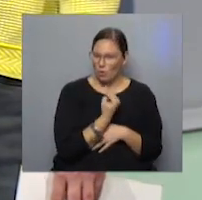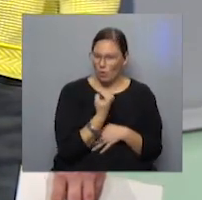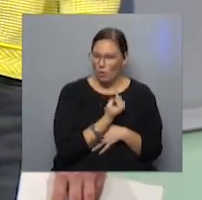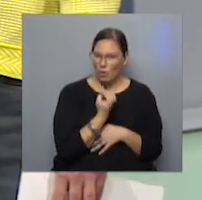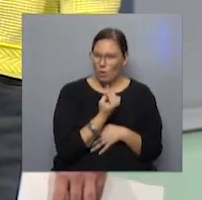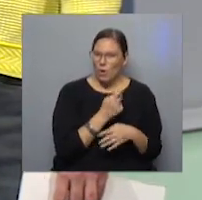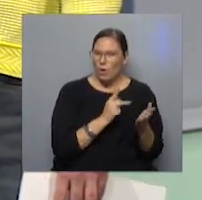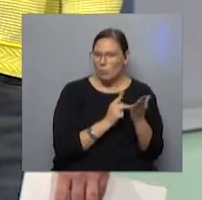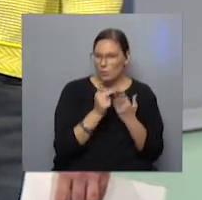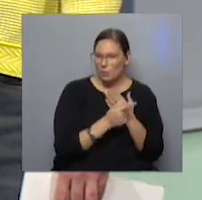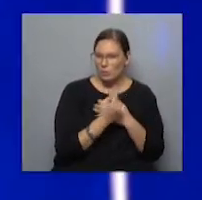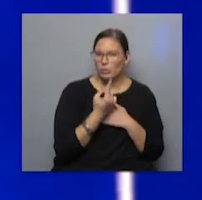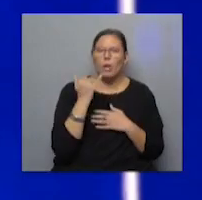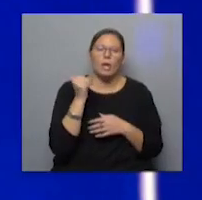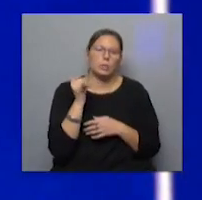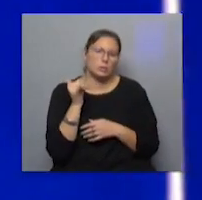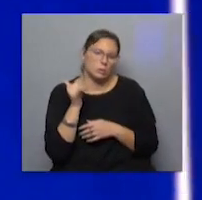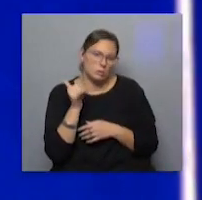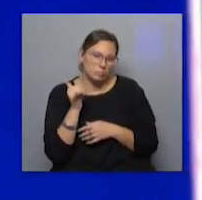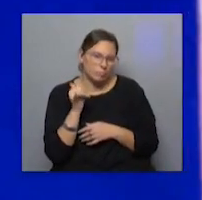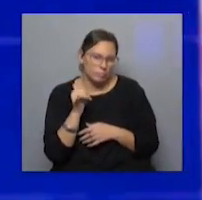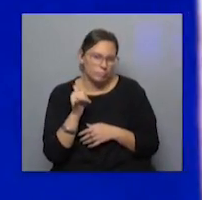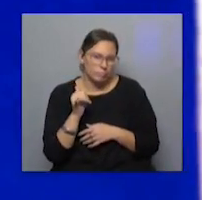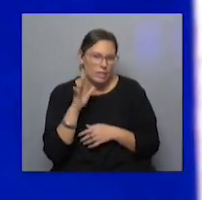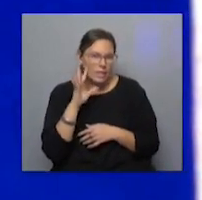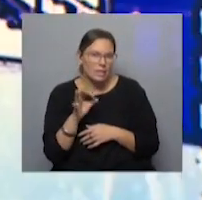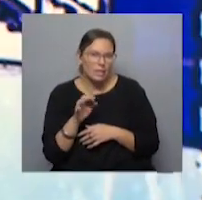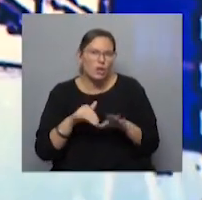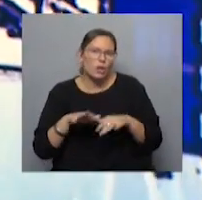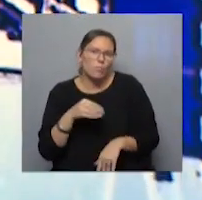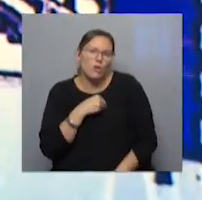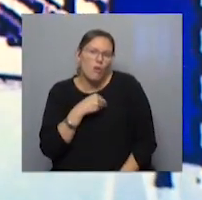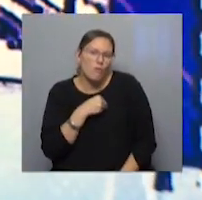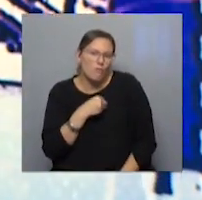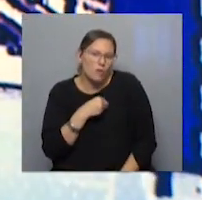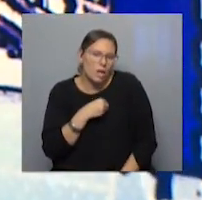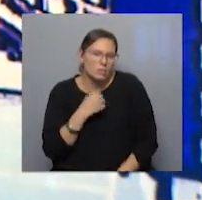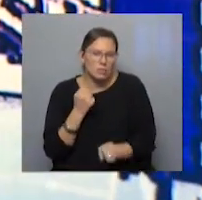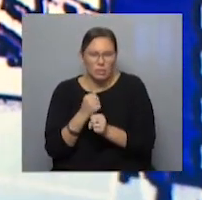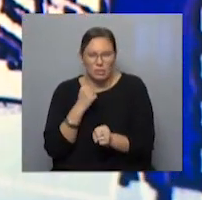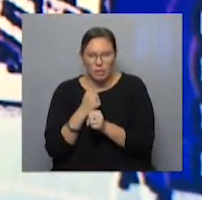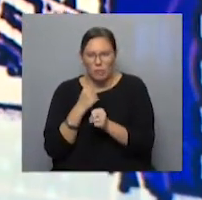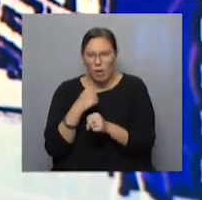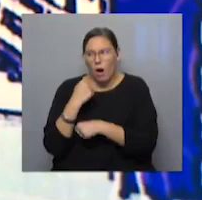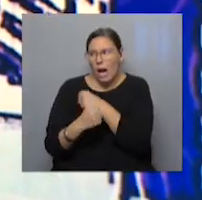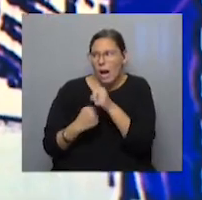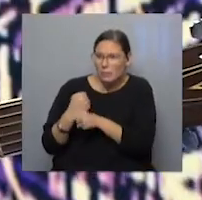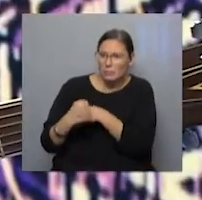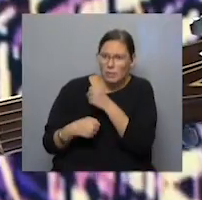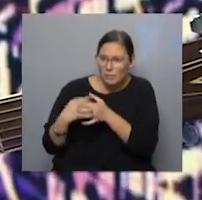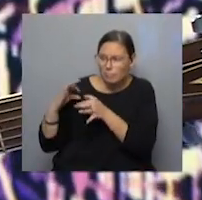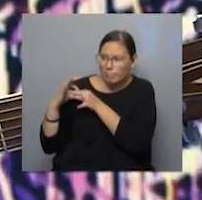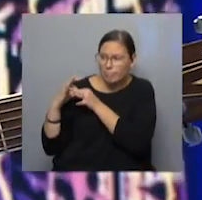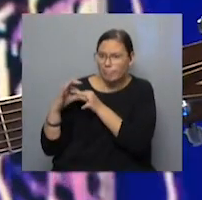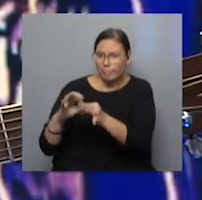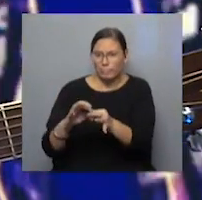movidas por supuesto, individuales. Yo creo que está asignado por la confianza, ¿no? También el trabajo, después de tantos años. Creo